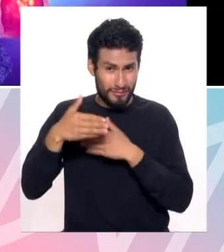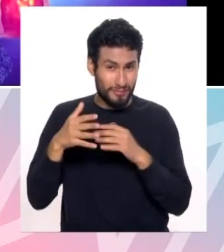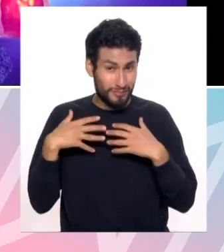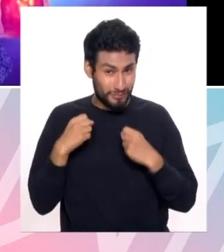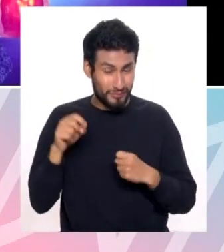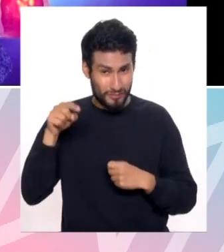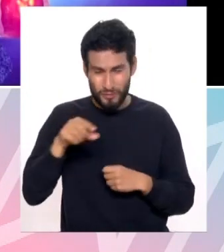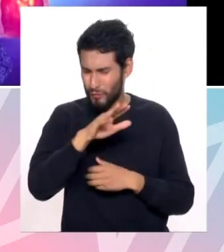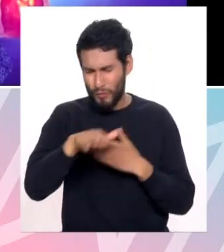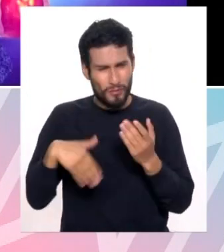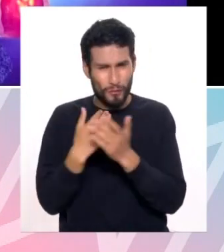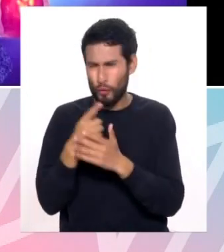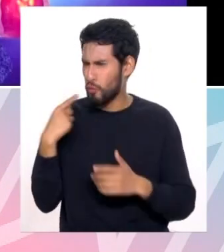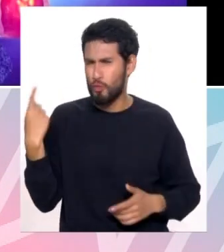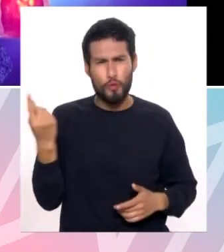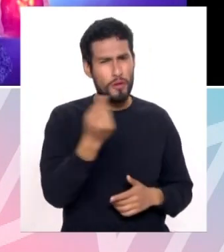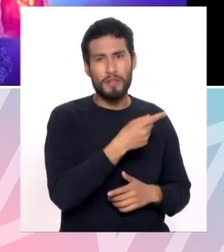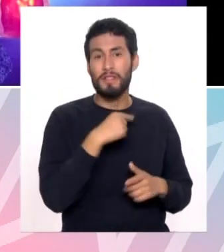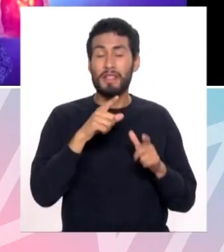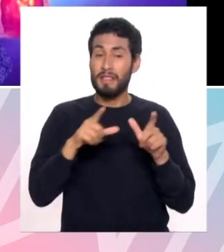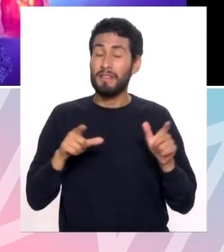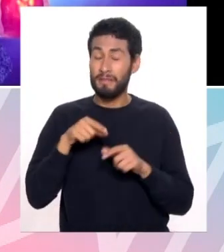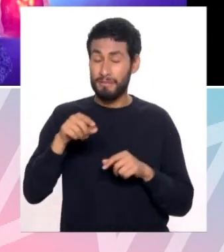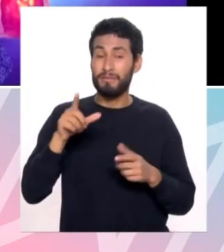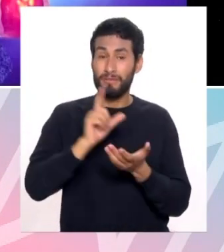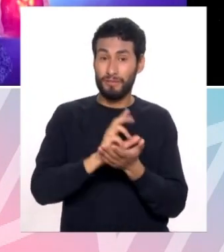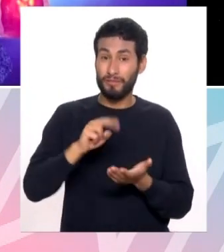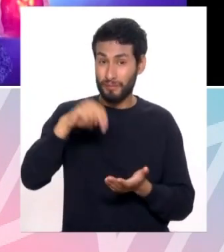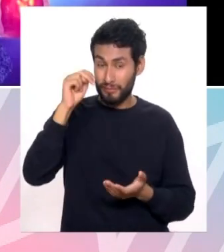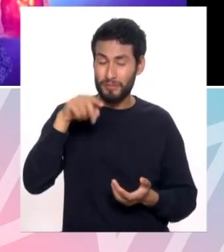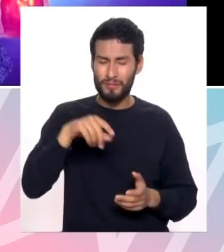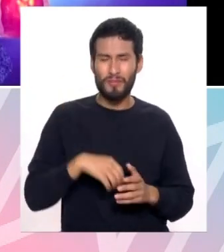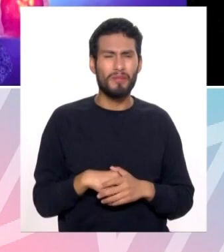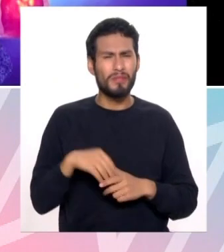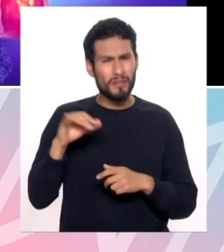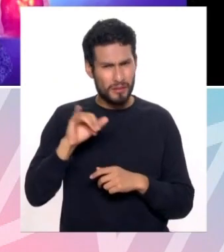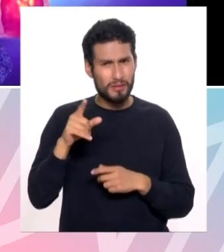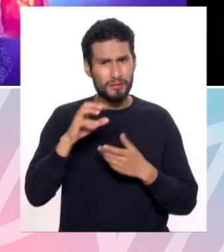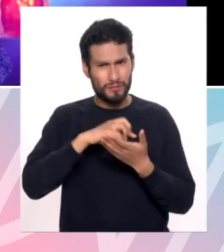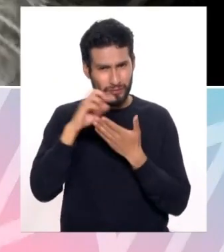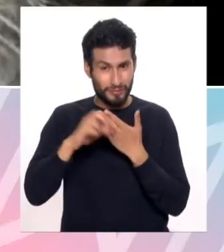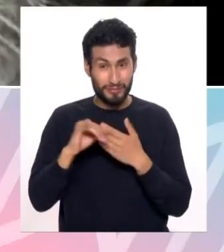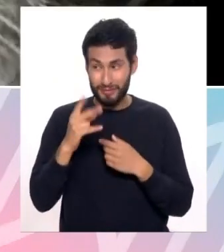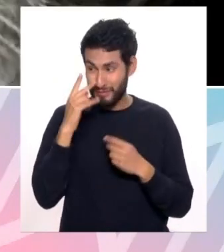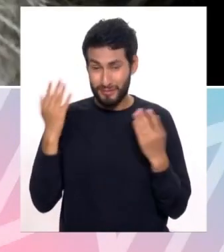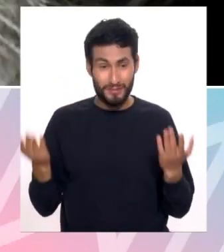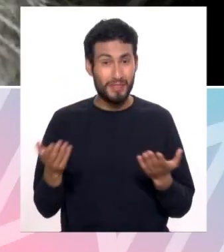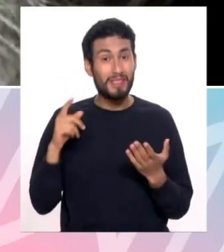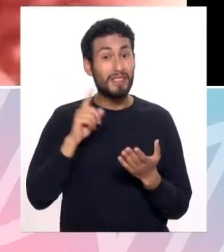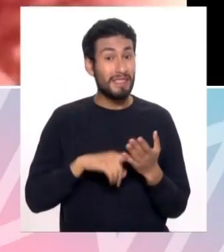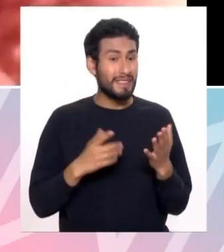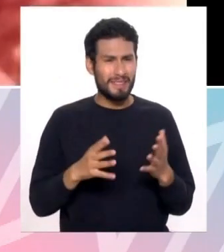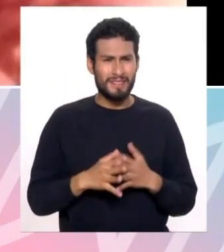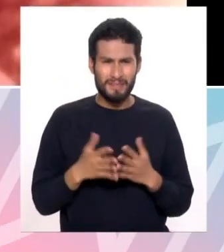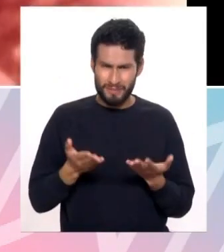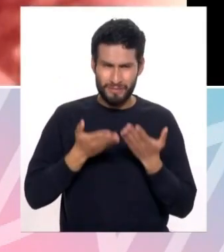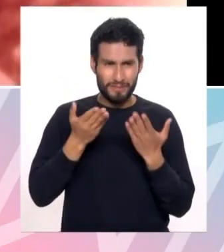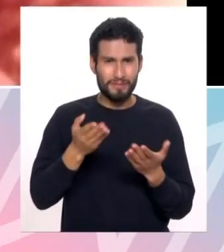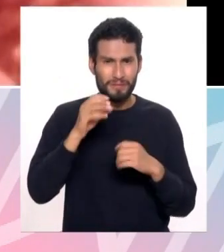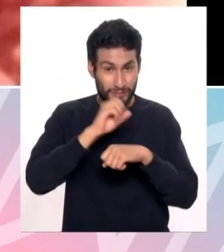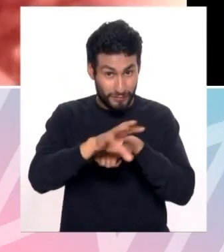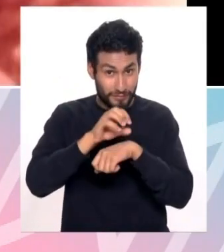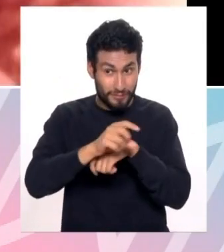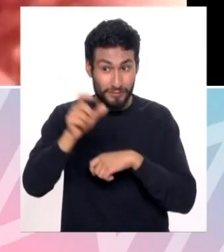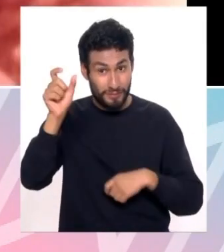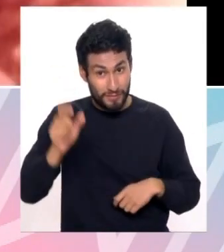en todos nuestros establecimientos de la DIRI Lima Norte y también en las campañas como esta, en las cuales se le brinda una consejería a